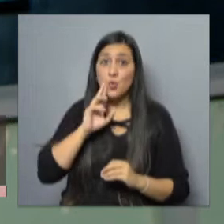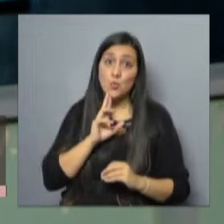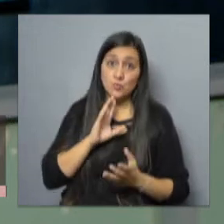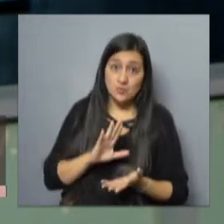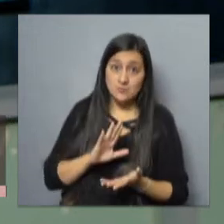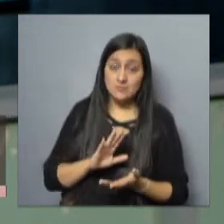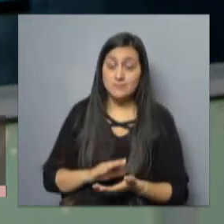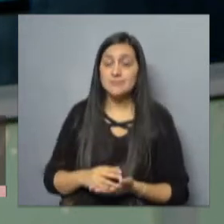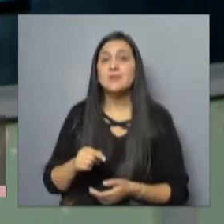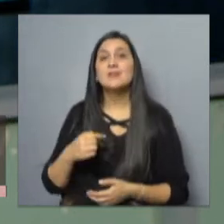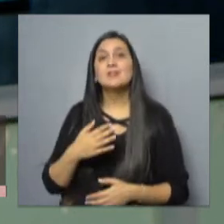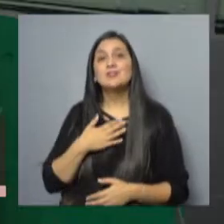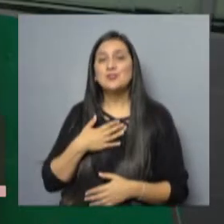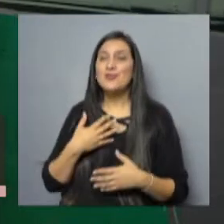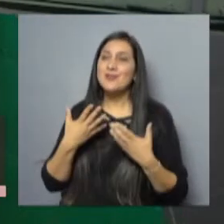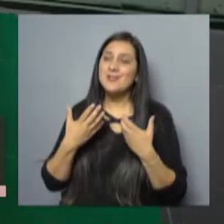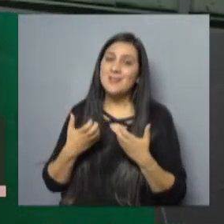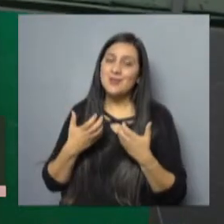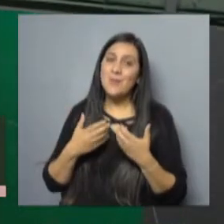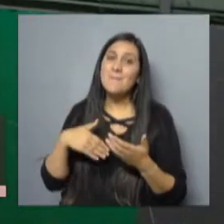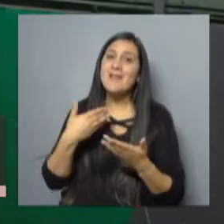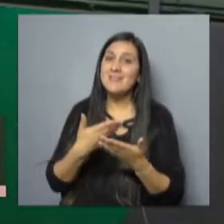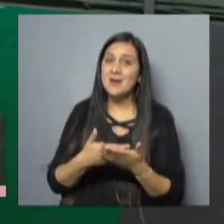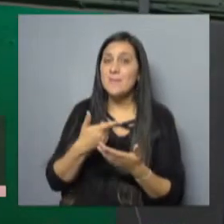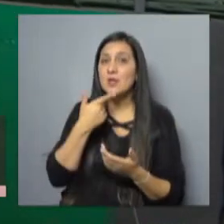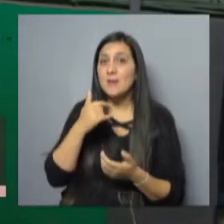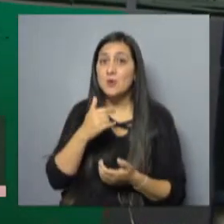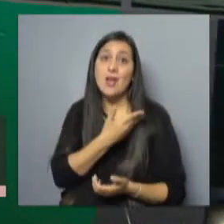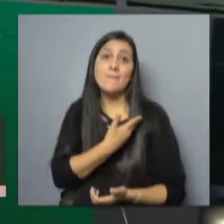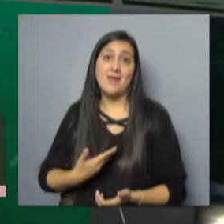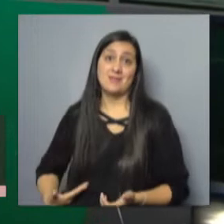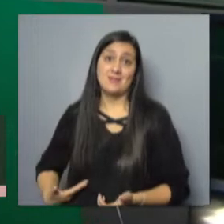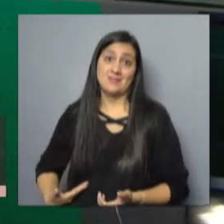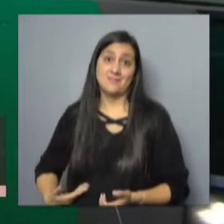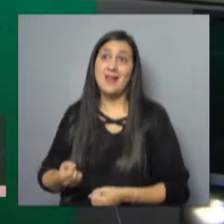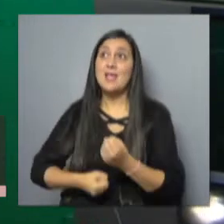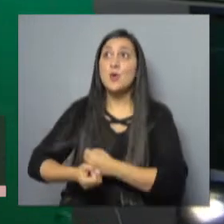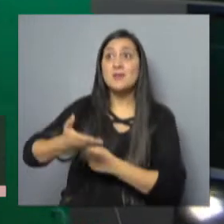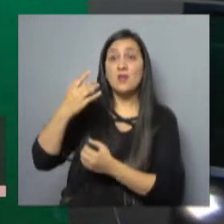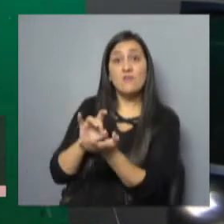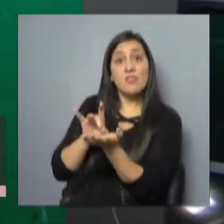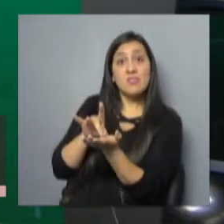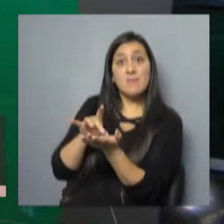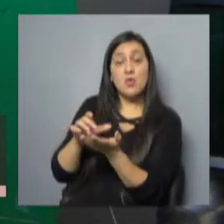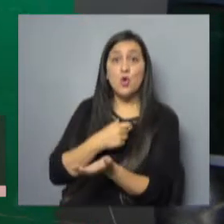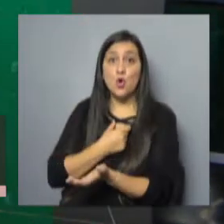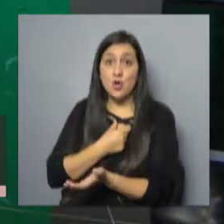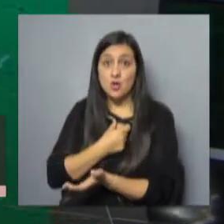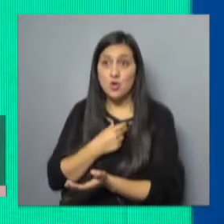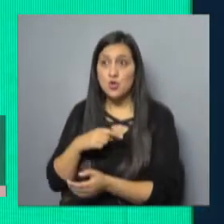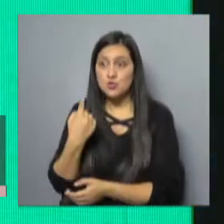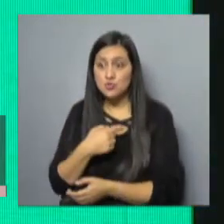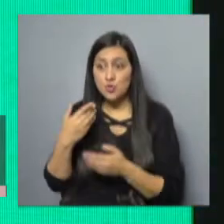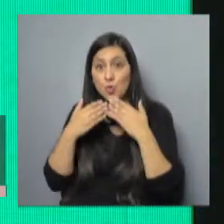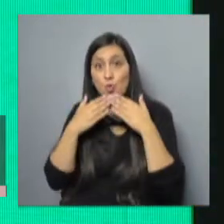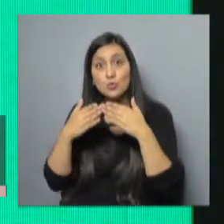bueno yo desde eso quiero plantear el caso de las maestras que el año pasado fueron despedidas de un colegio y que nosotros consultamos en su momento